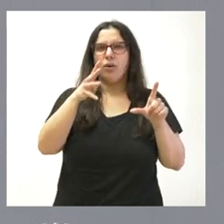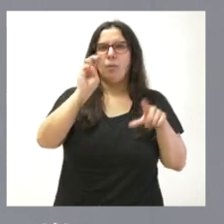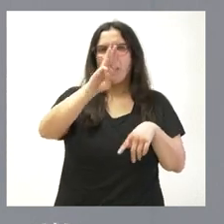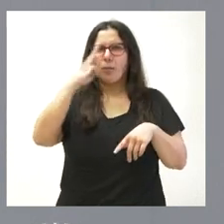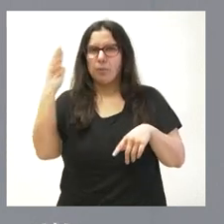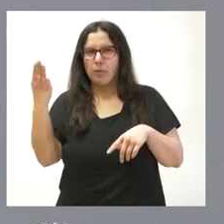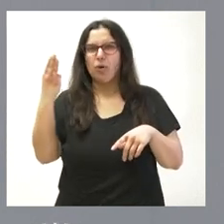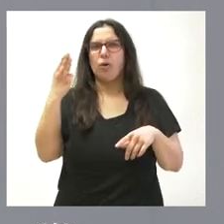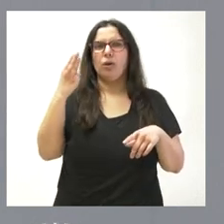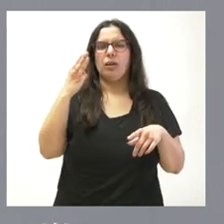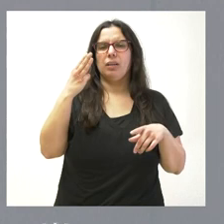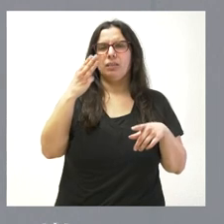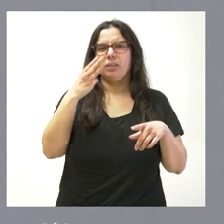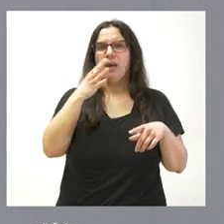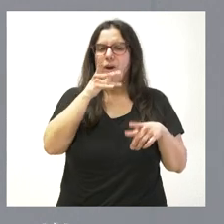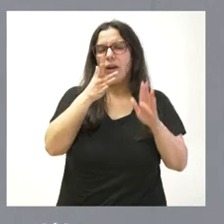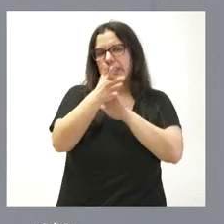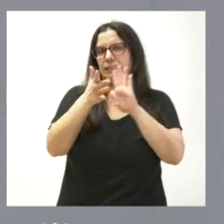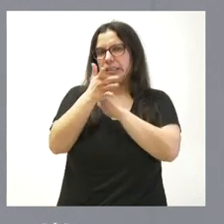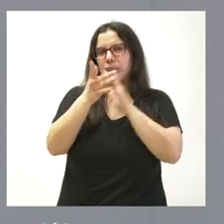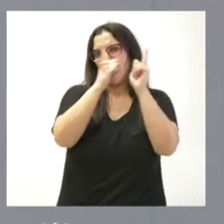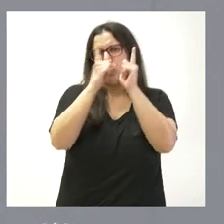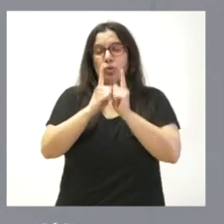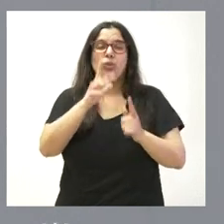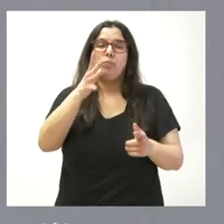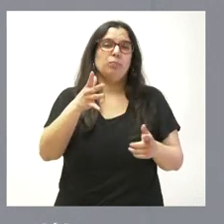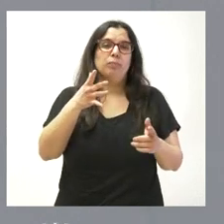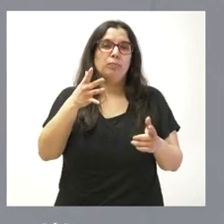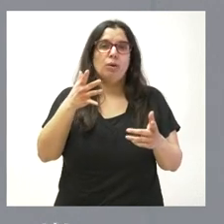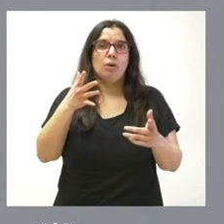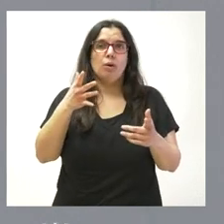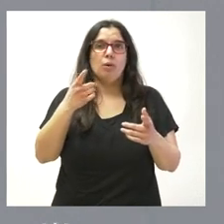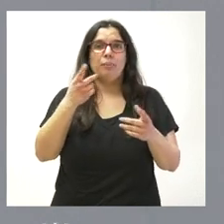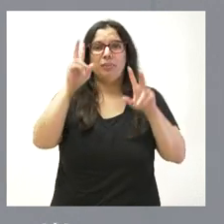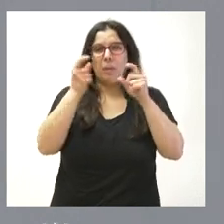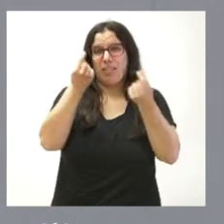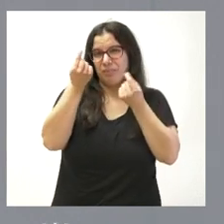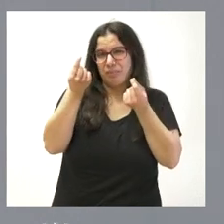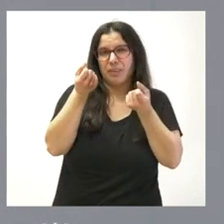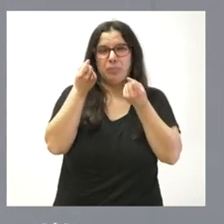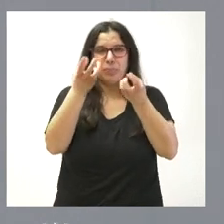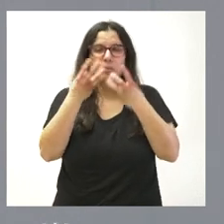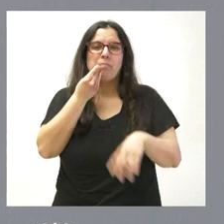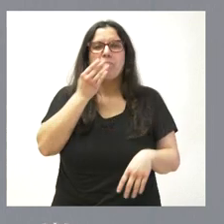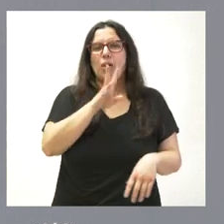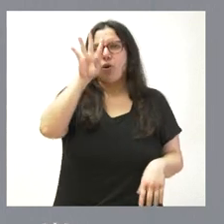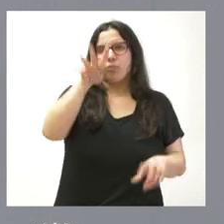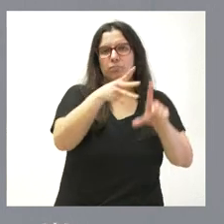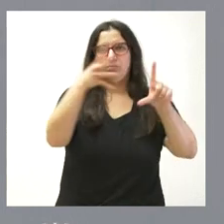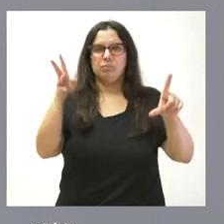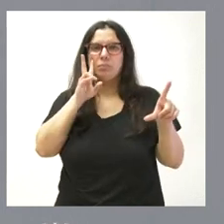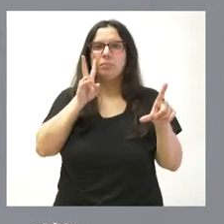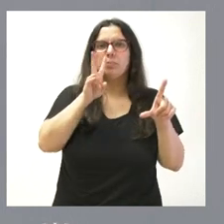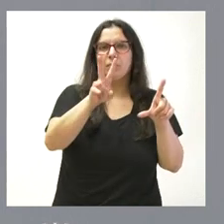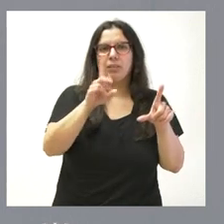de lo que es este acuerdo que paso a relatar brevemente porque ha s una cosa eh numérica casi es mejor que ve los cuadros en vez de una mera